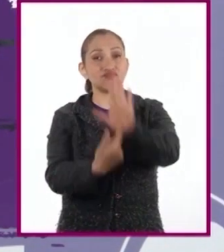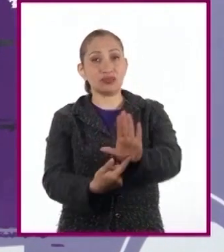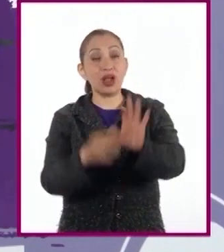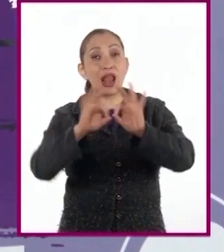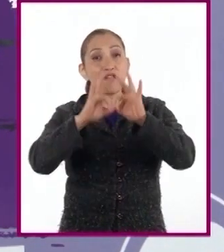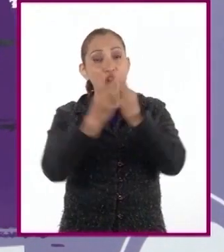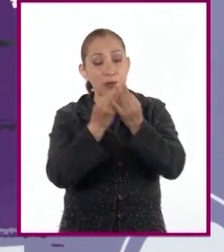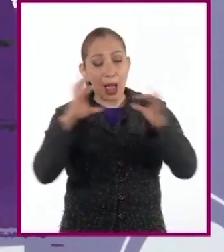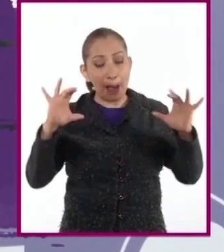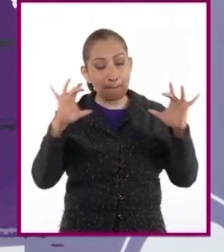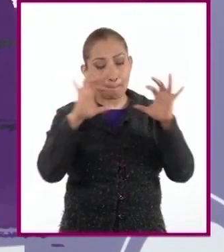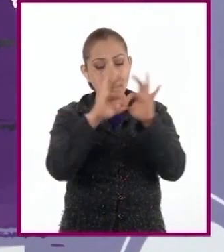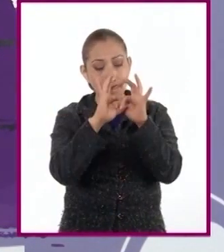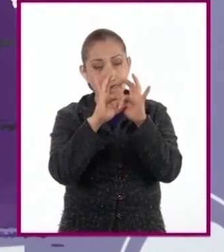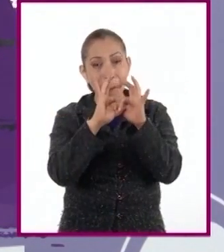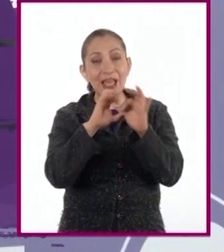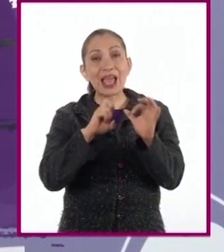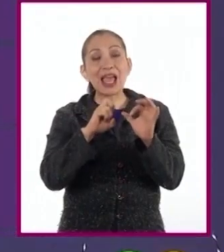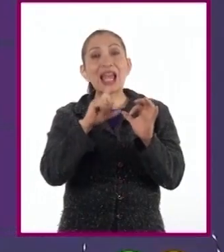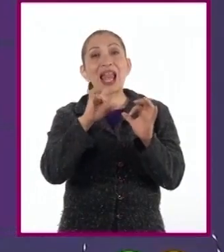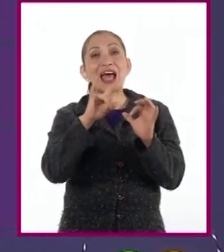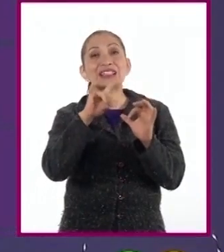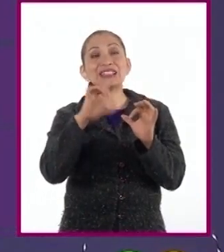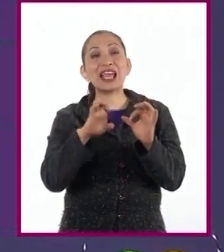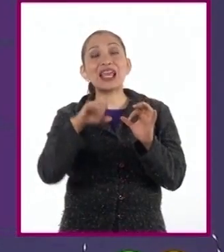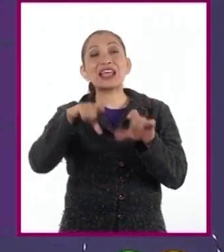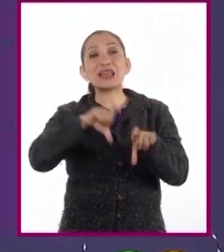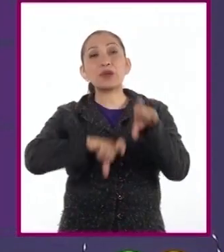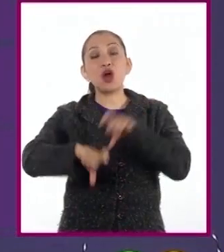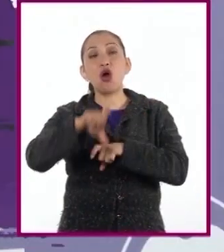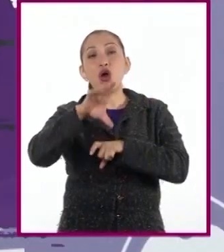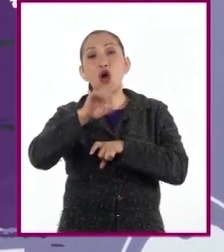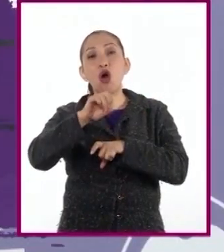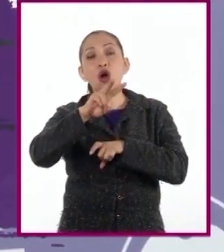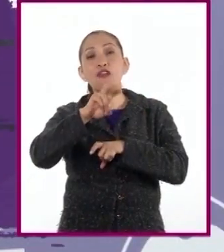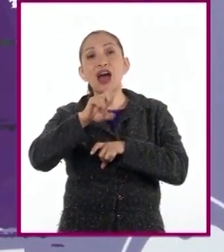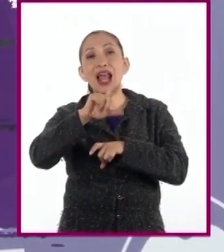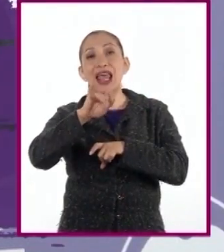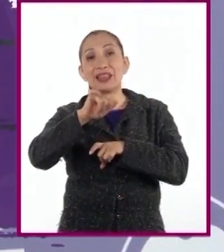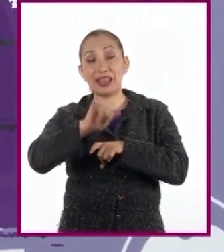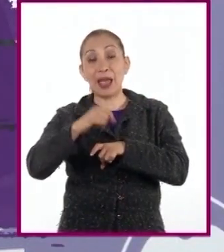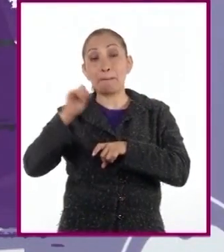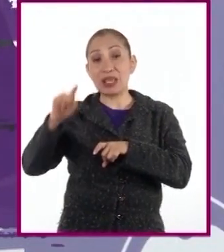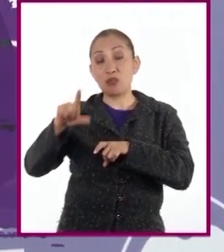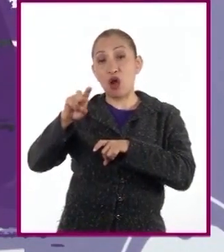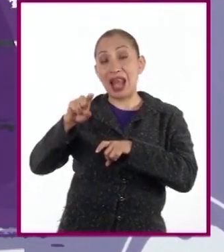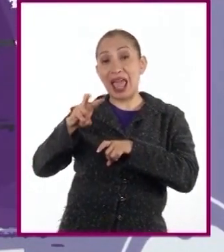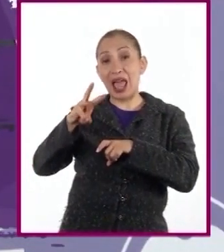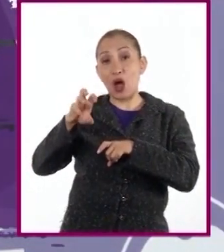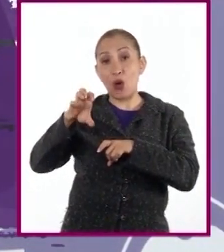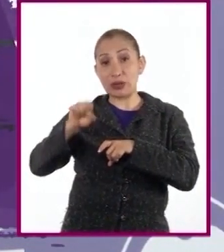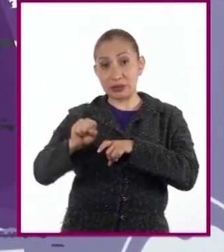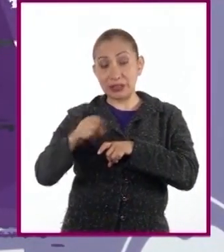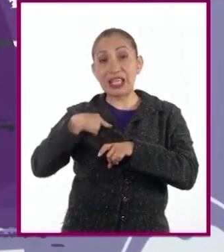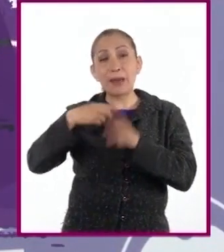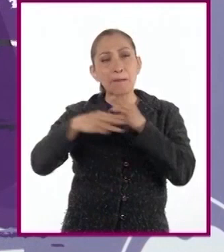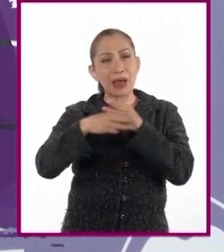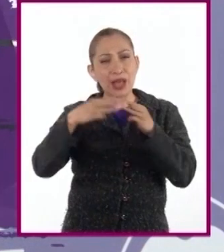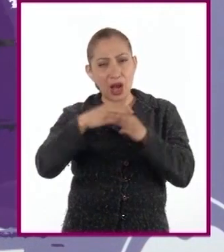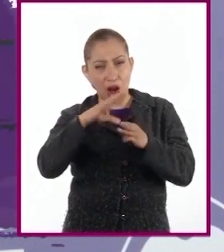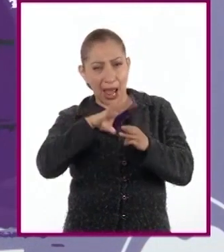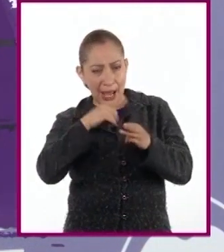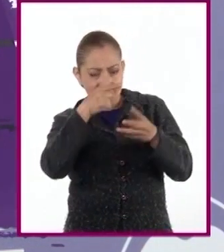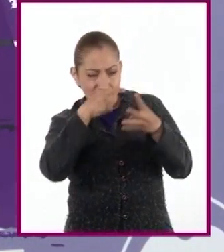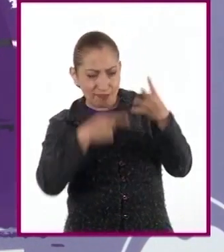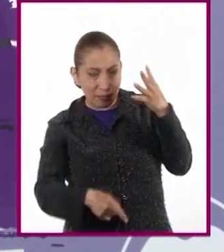modelo de enlace químico covalente a partir de la estructura de Lewis y reconocerán que las propiedades de los materiales que se